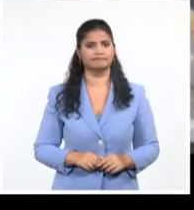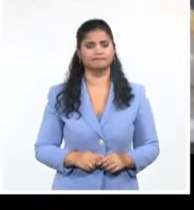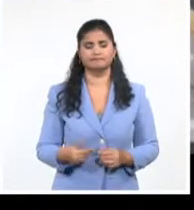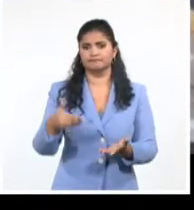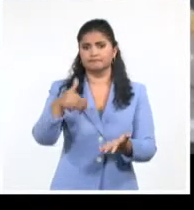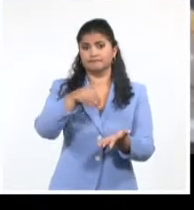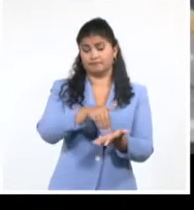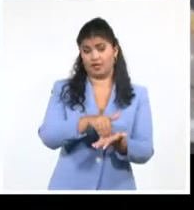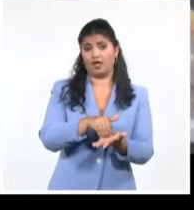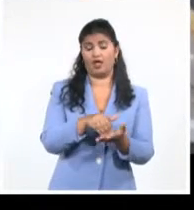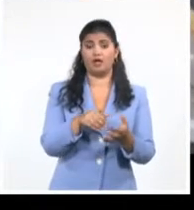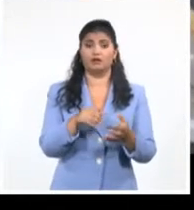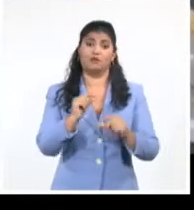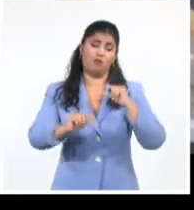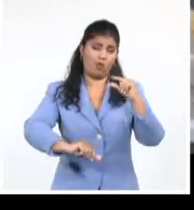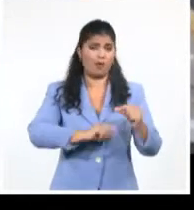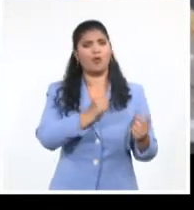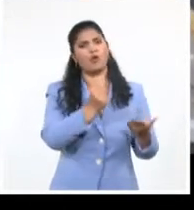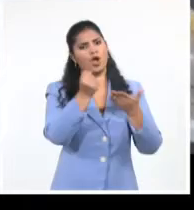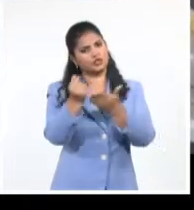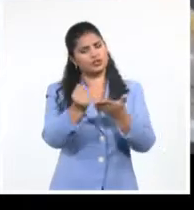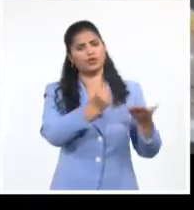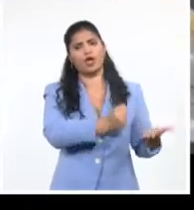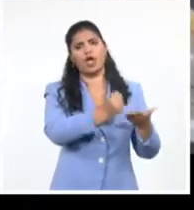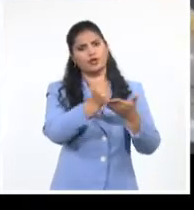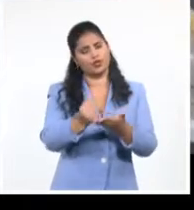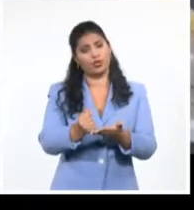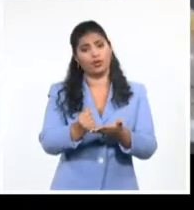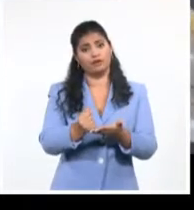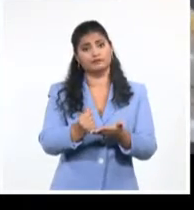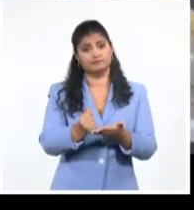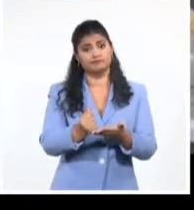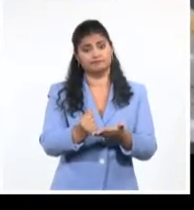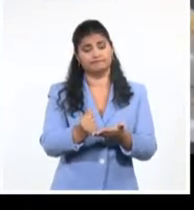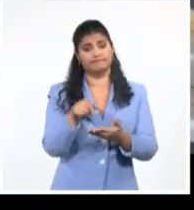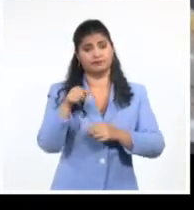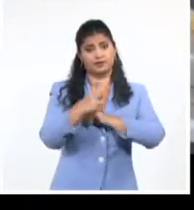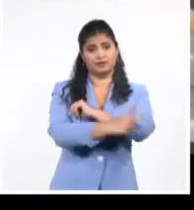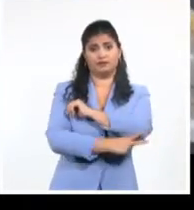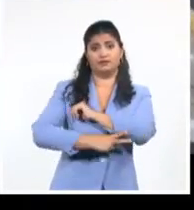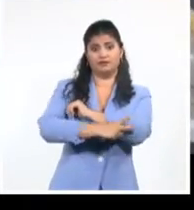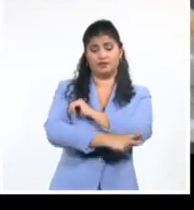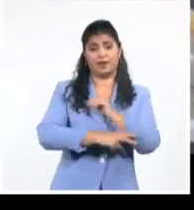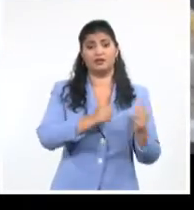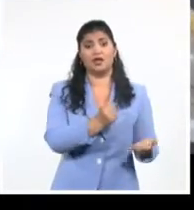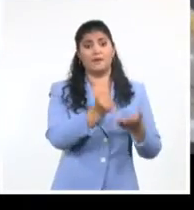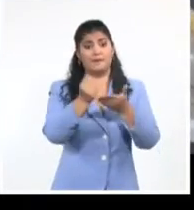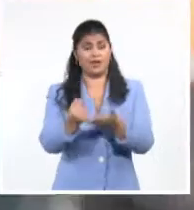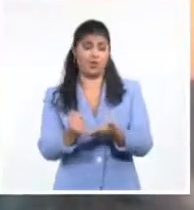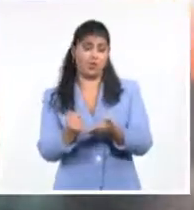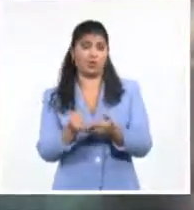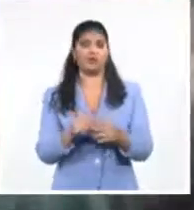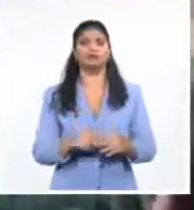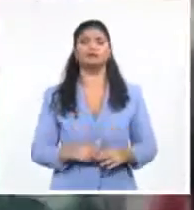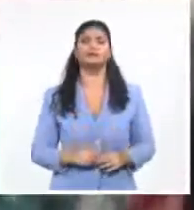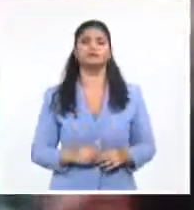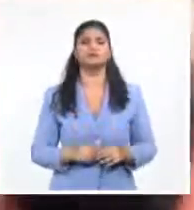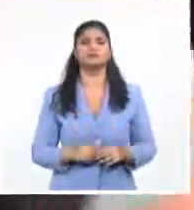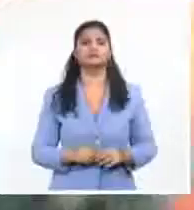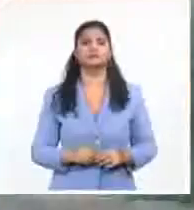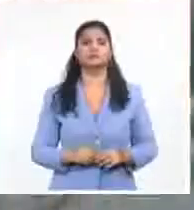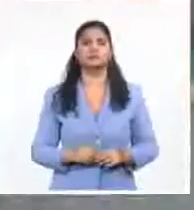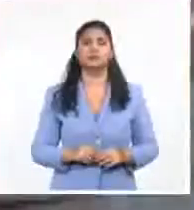país de los equipos, insumos médicos y también para ayudar al pueblo sirio a